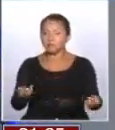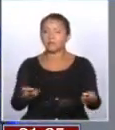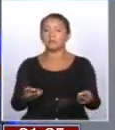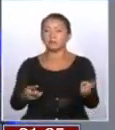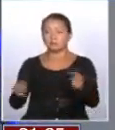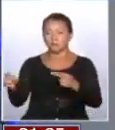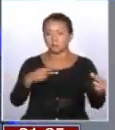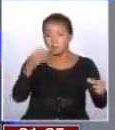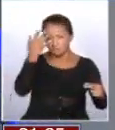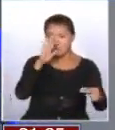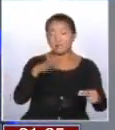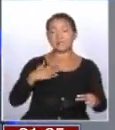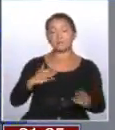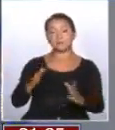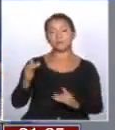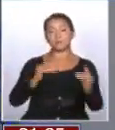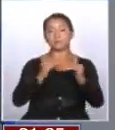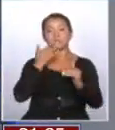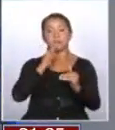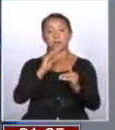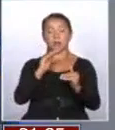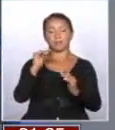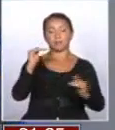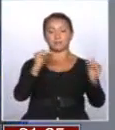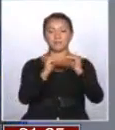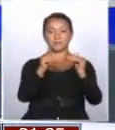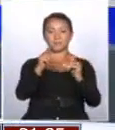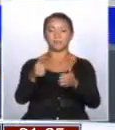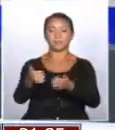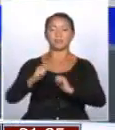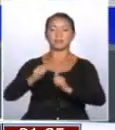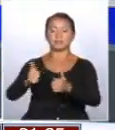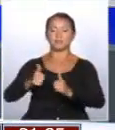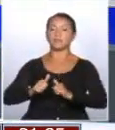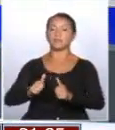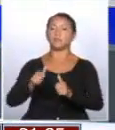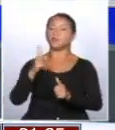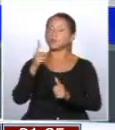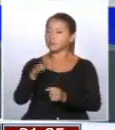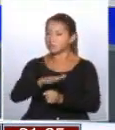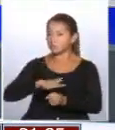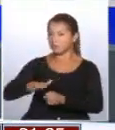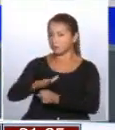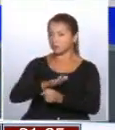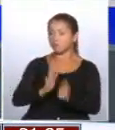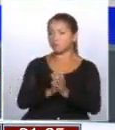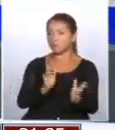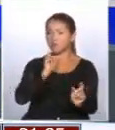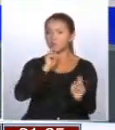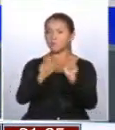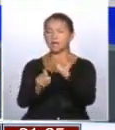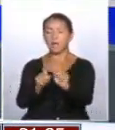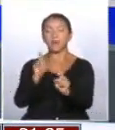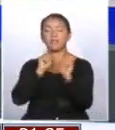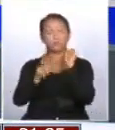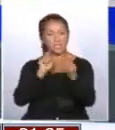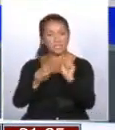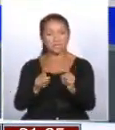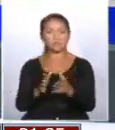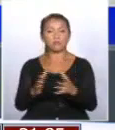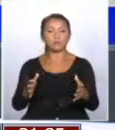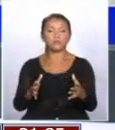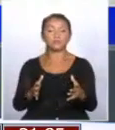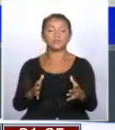ha ocurrido en otros lugares del mundo y tenemos que ponernos a la altura de esos desafíos. Diputado, una de las situaciones que es bastante crítica y que de buena, con justa